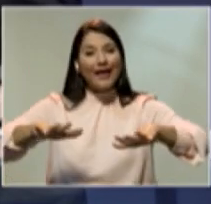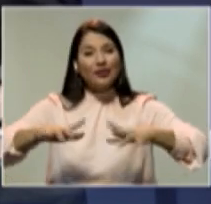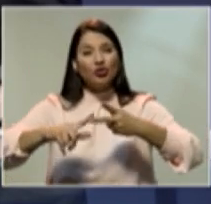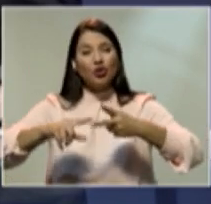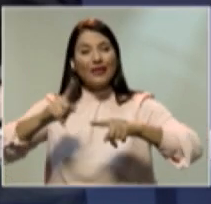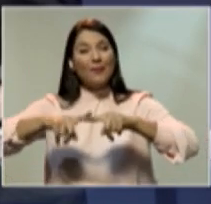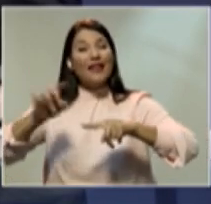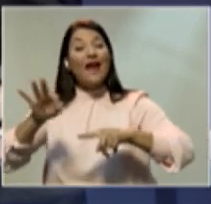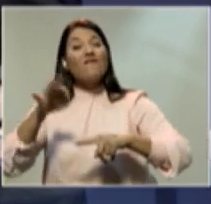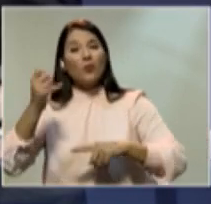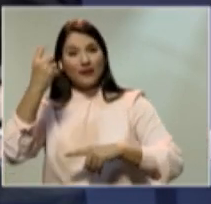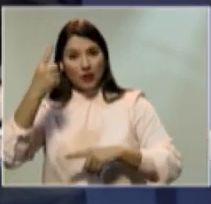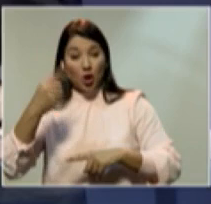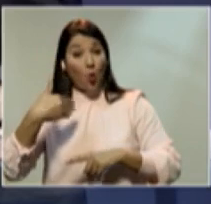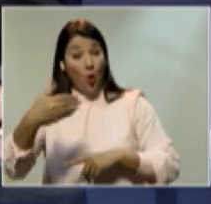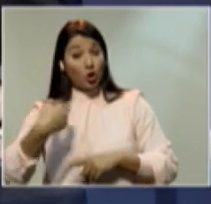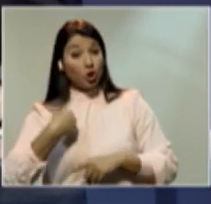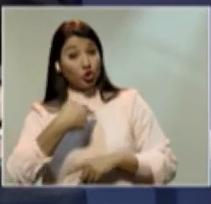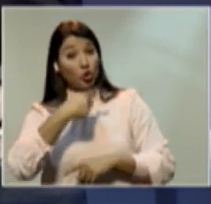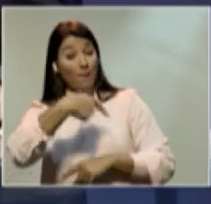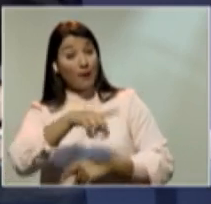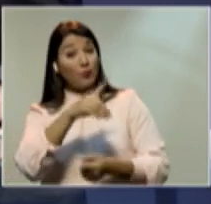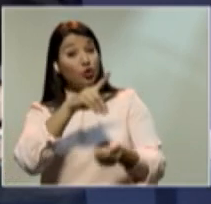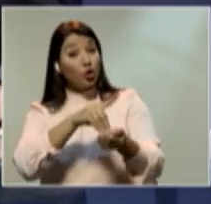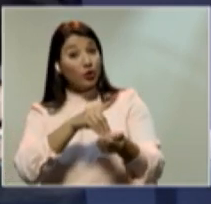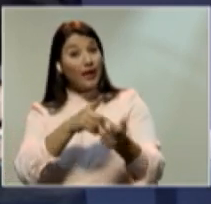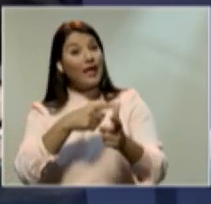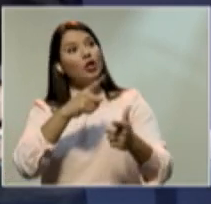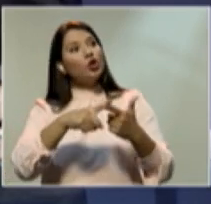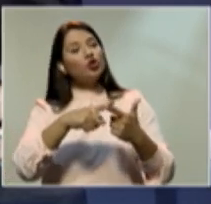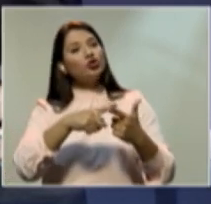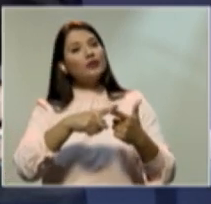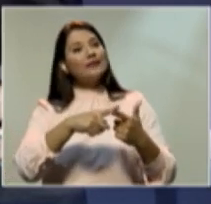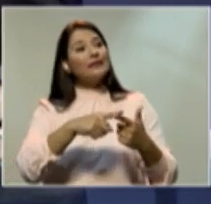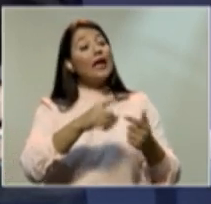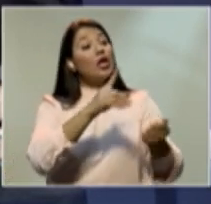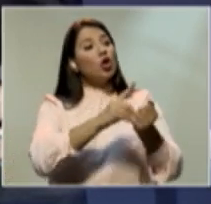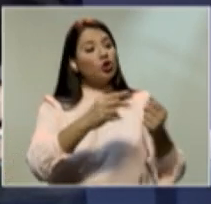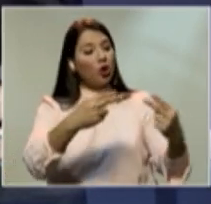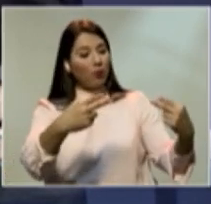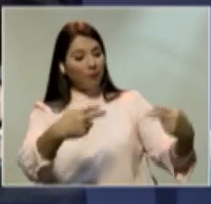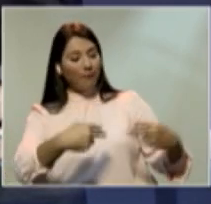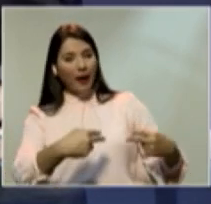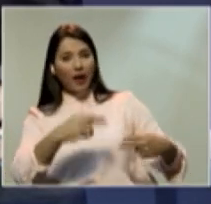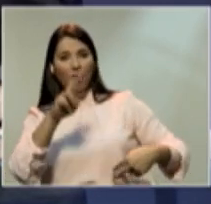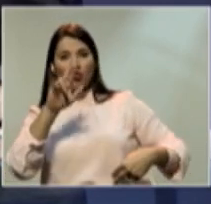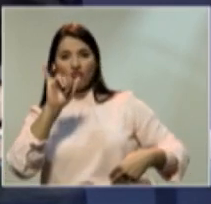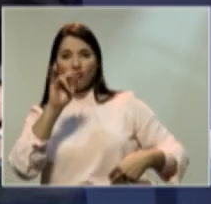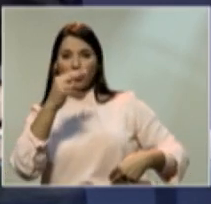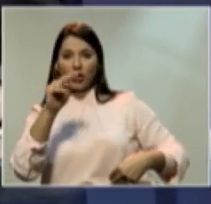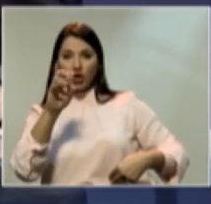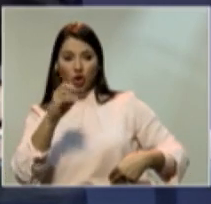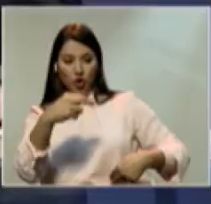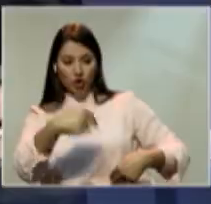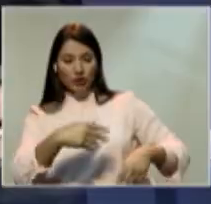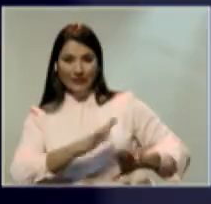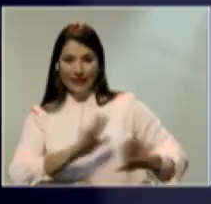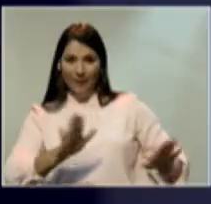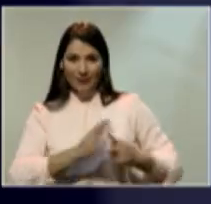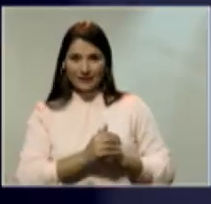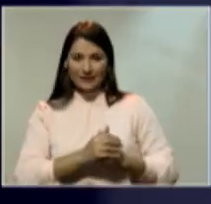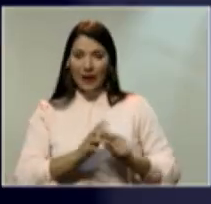Es como cuando uno va al médico y va al señor que lo ve del riñón y solamente le ve el riñón y no ve que usted tiene el riñón